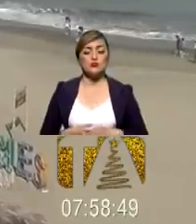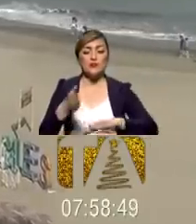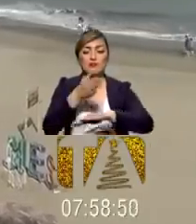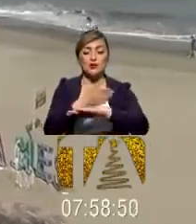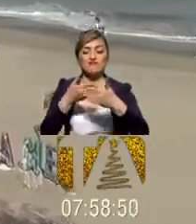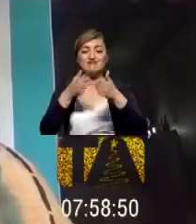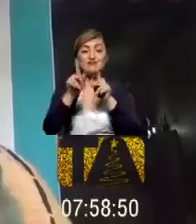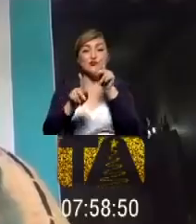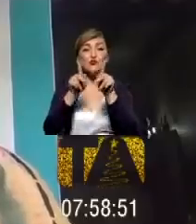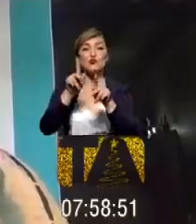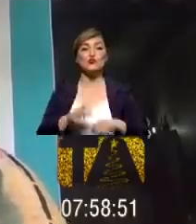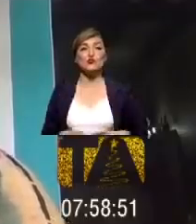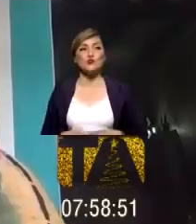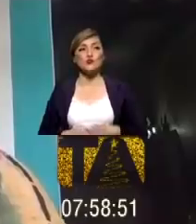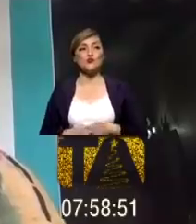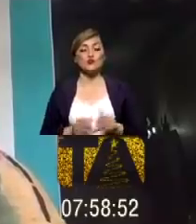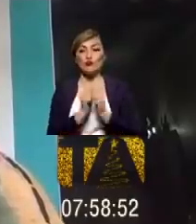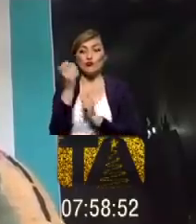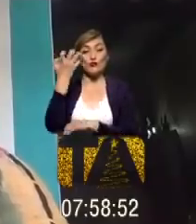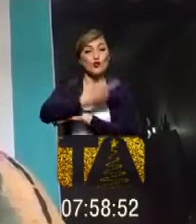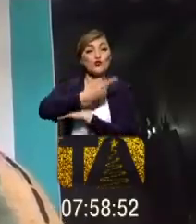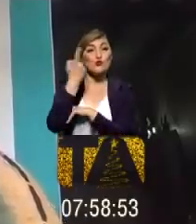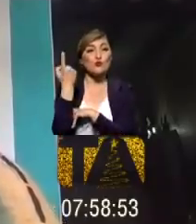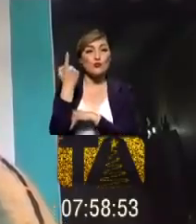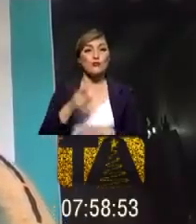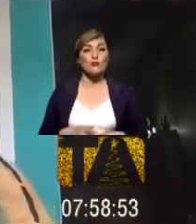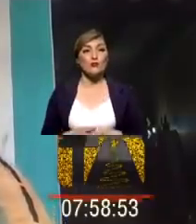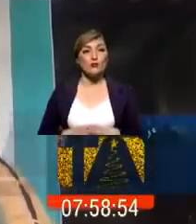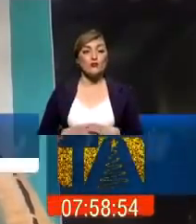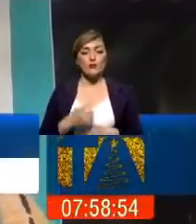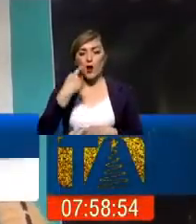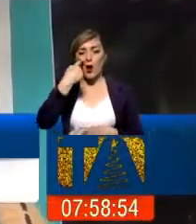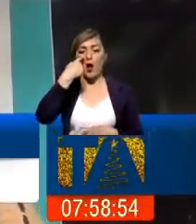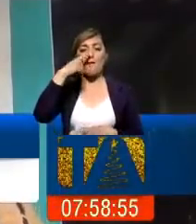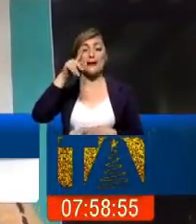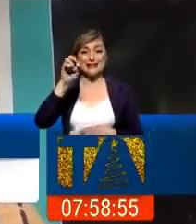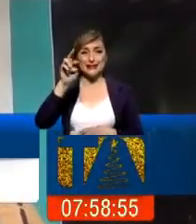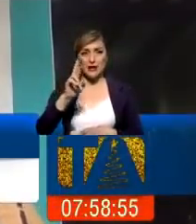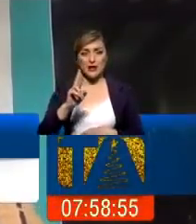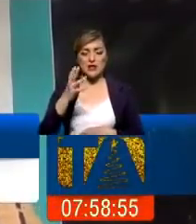reaperturaron estas playas. Cada 15 días nos hemos estado haciendo las pruebas para